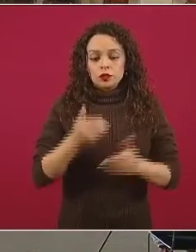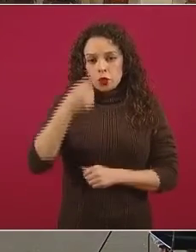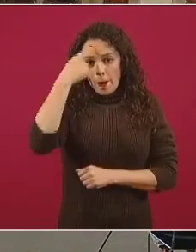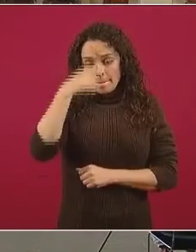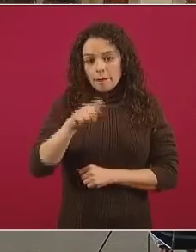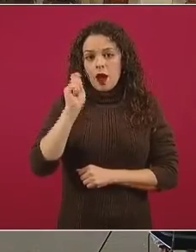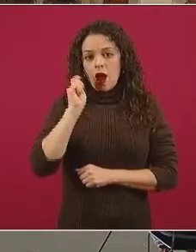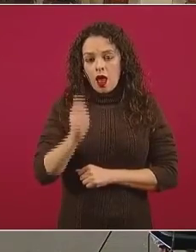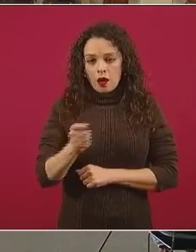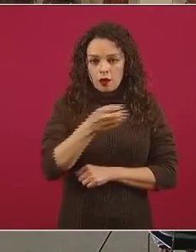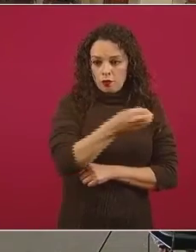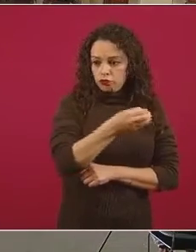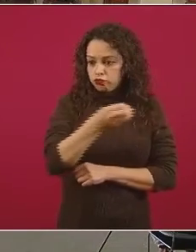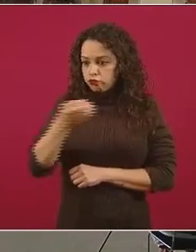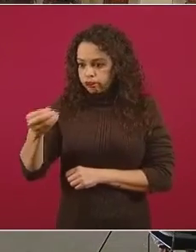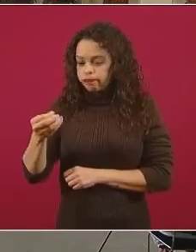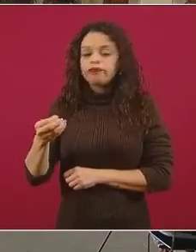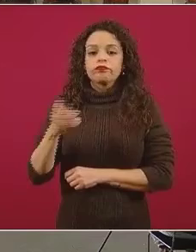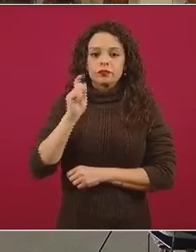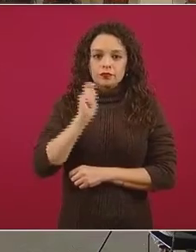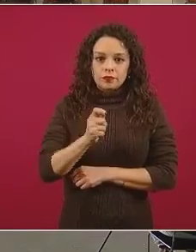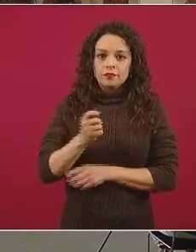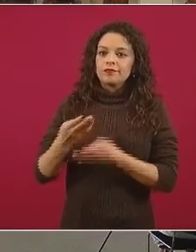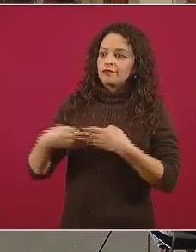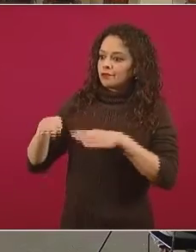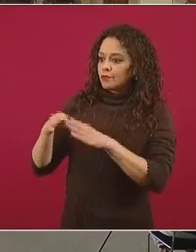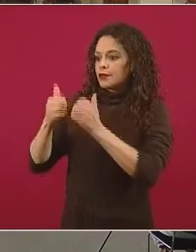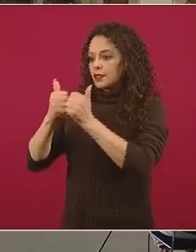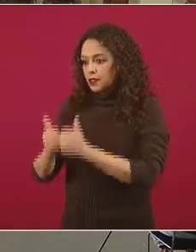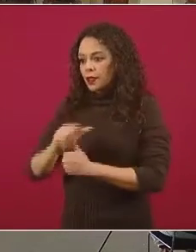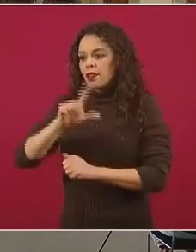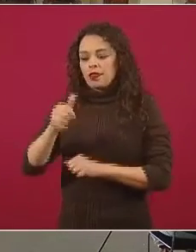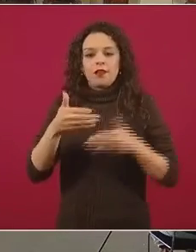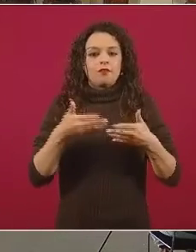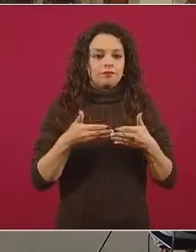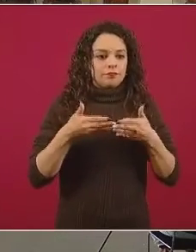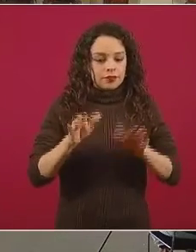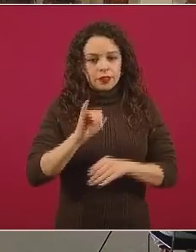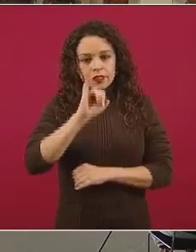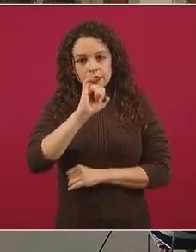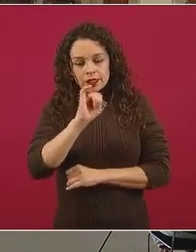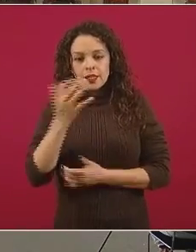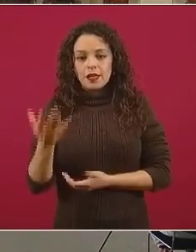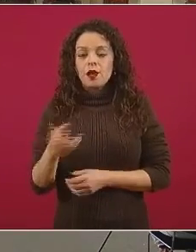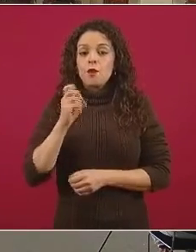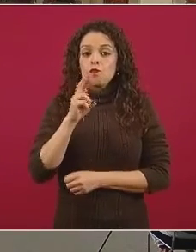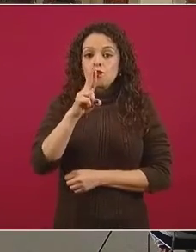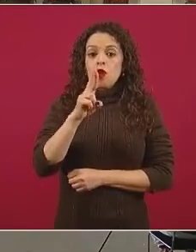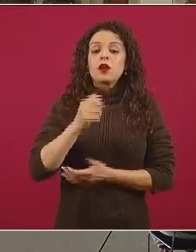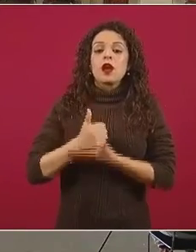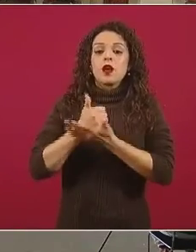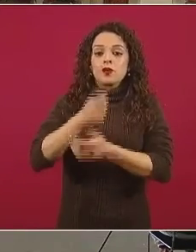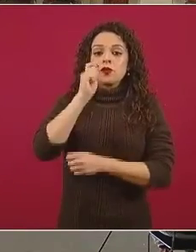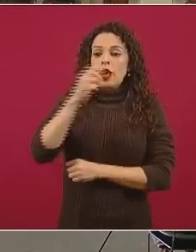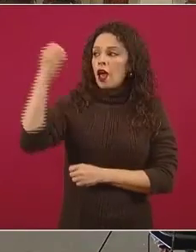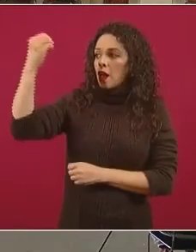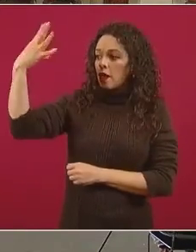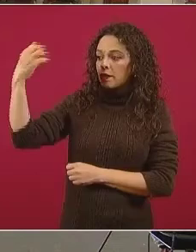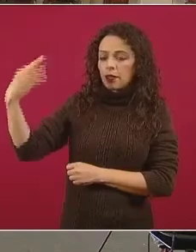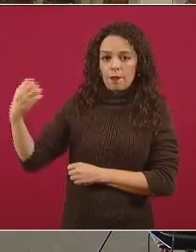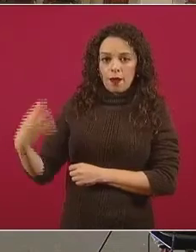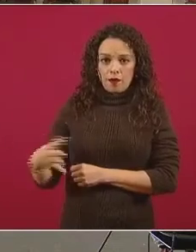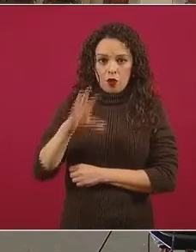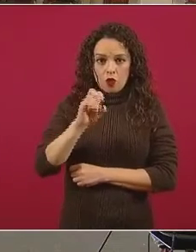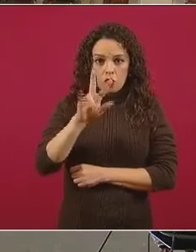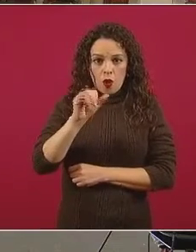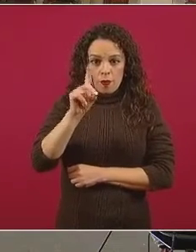organización de los confinamientos y desconfinamientos guiados por el semáforo de riesgo COVID, 195 días desde que entró en